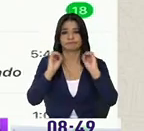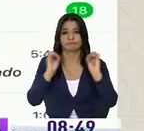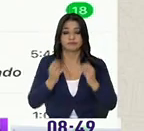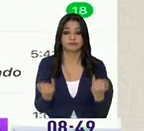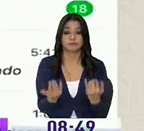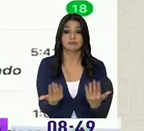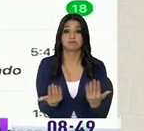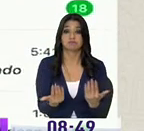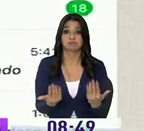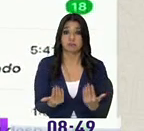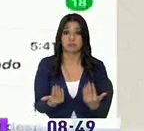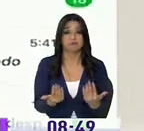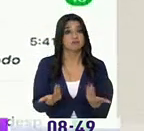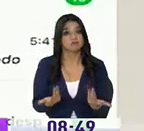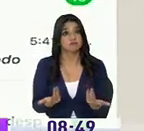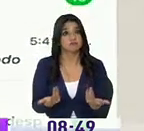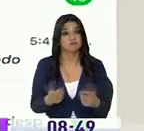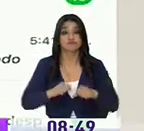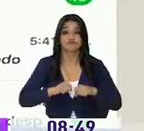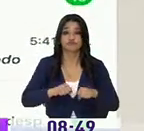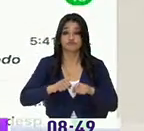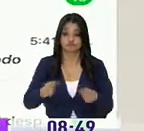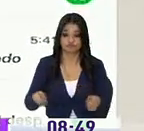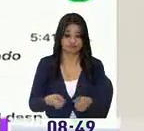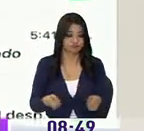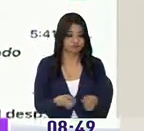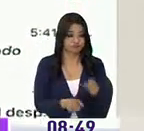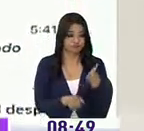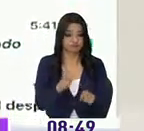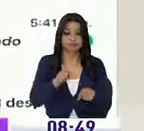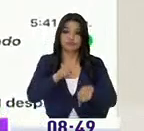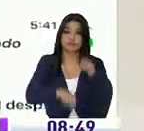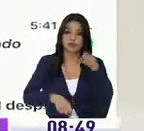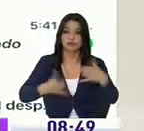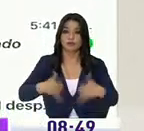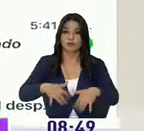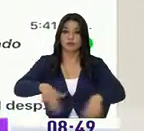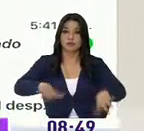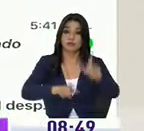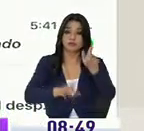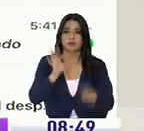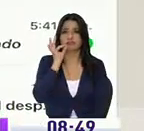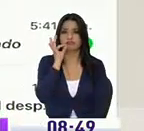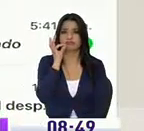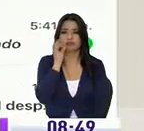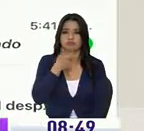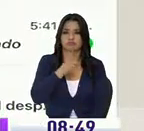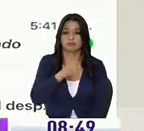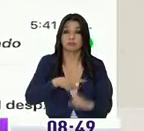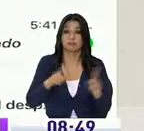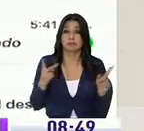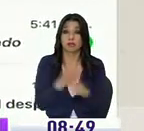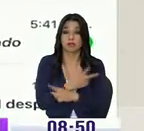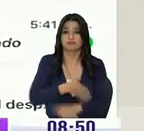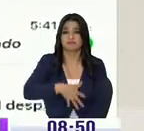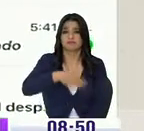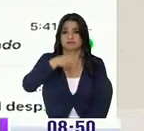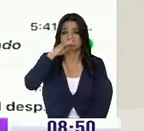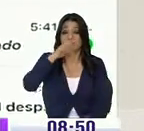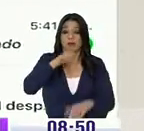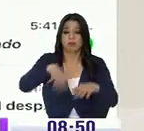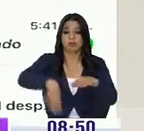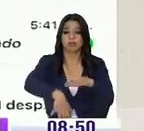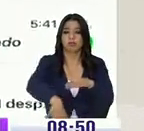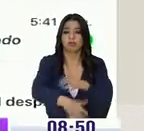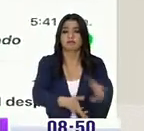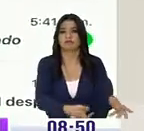césped no ha cortado en meses, los miradores están dañados y se ha convertido en guarida de viciosos. Pero lo peor es el mal olor que proviene de las aguas servidas